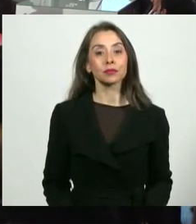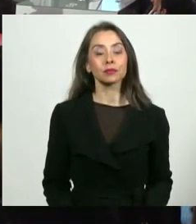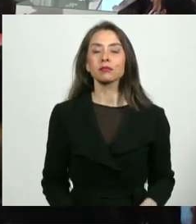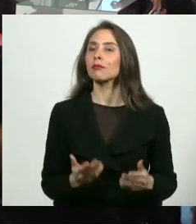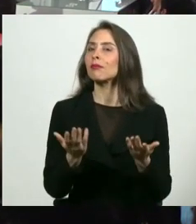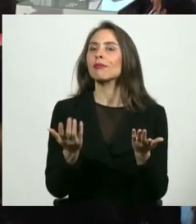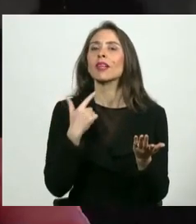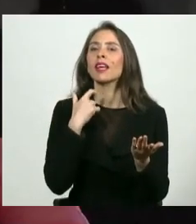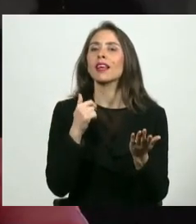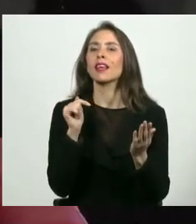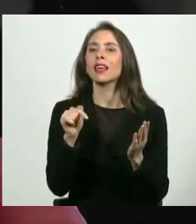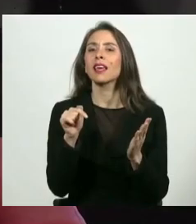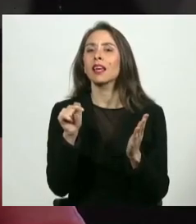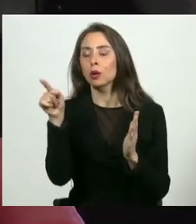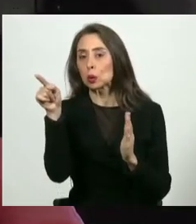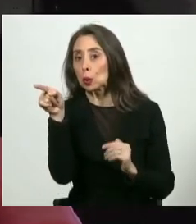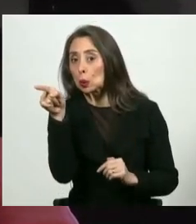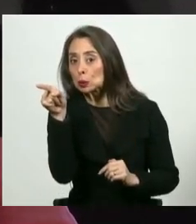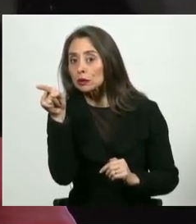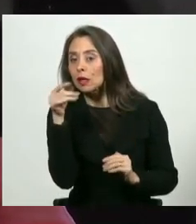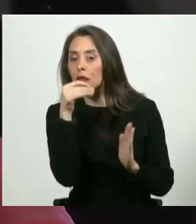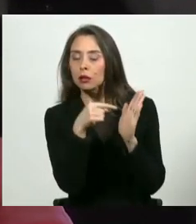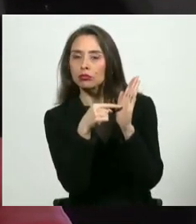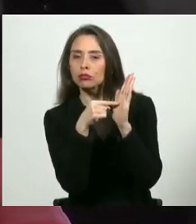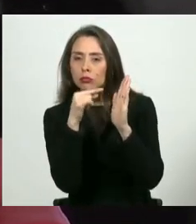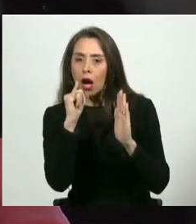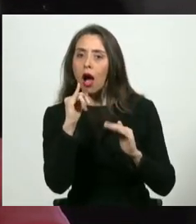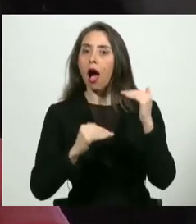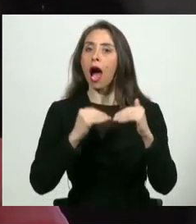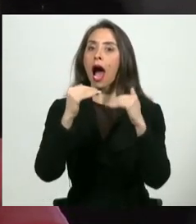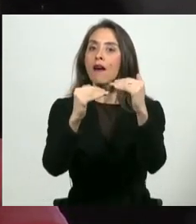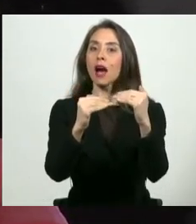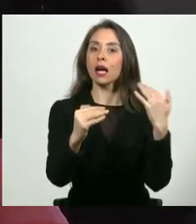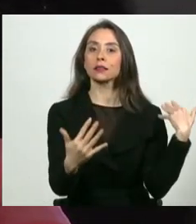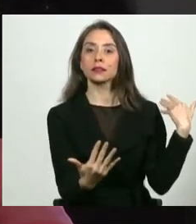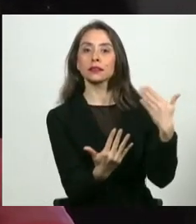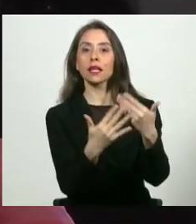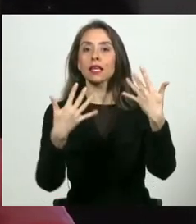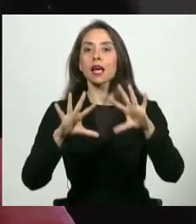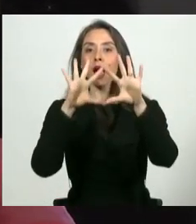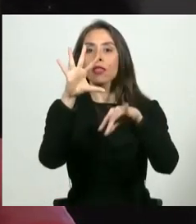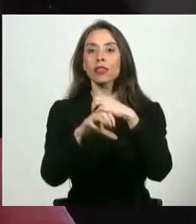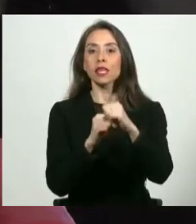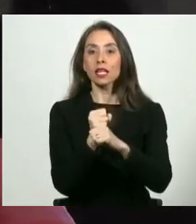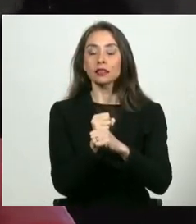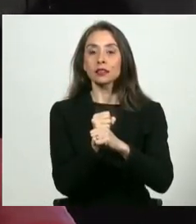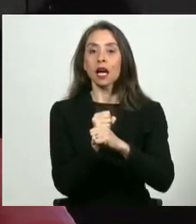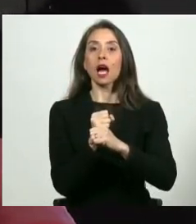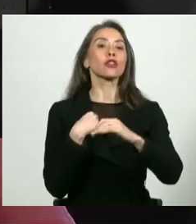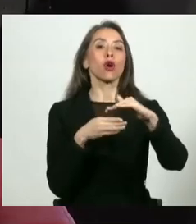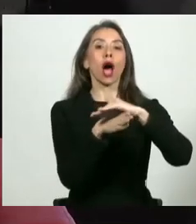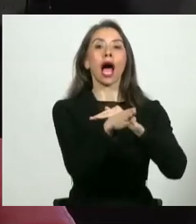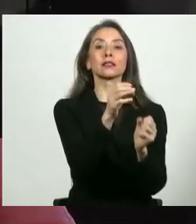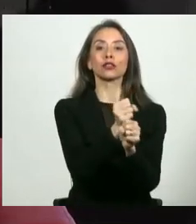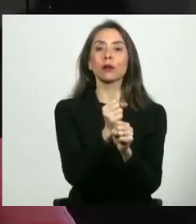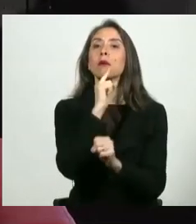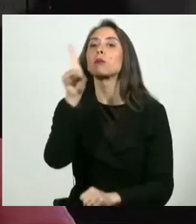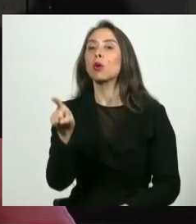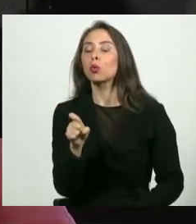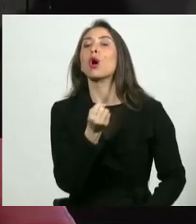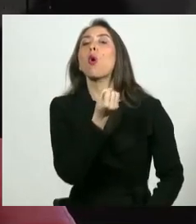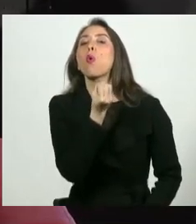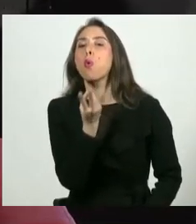¿Qué avance destacaría usted en estos 10 años de acceso al empleo? En otras preguntas,